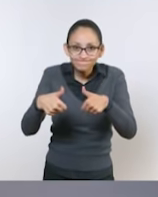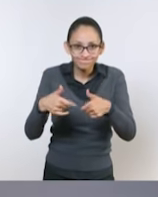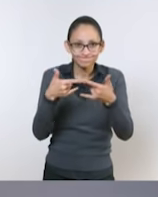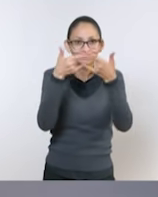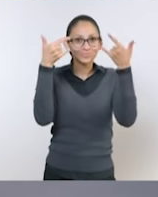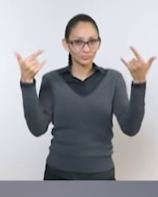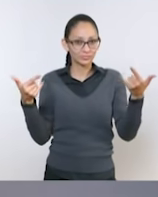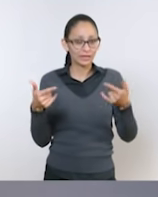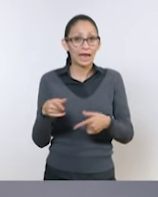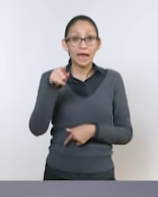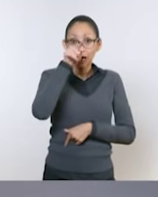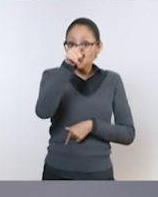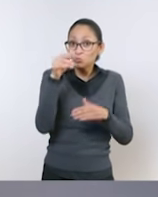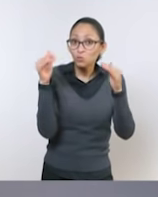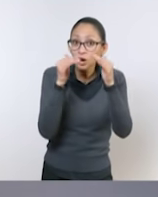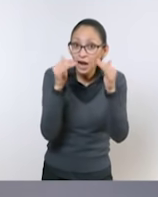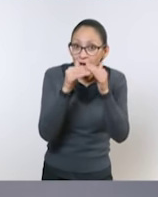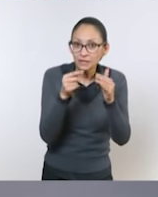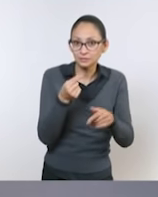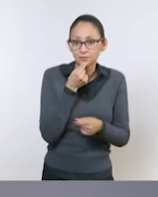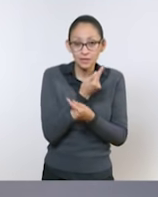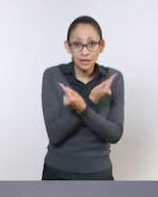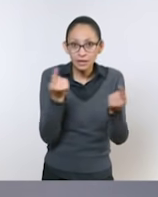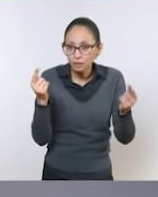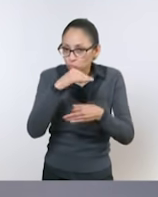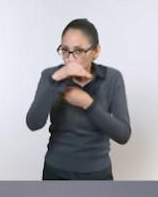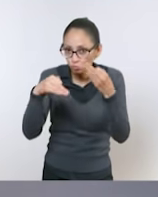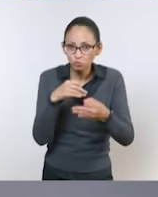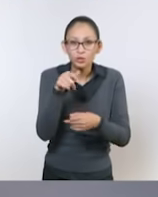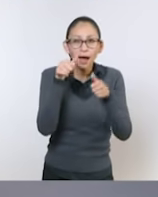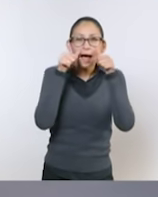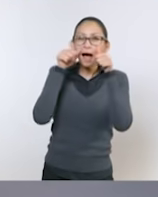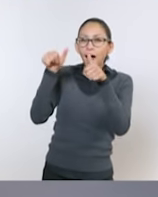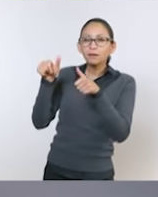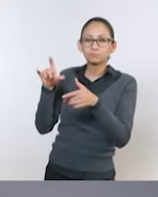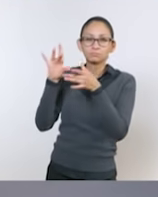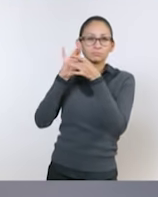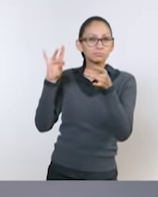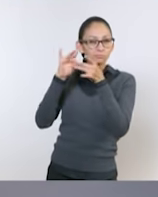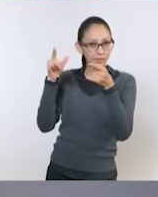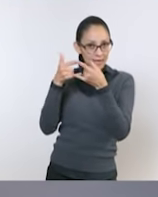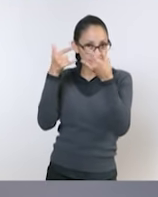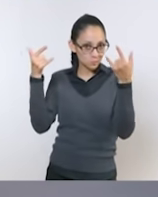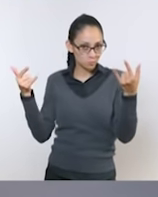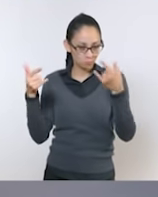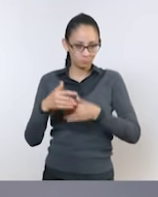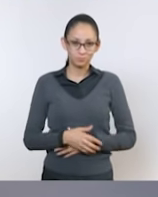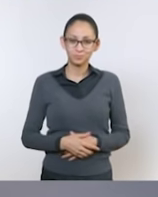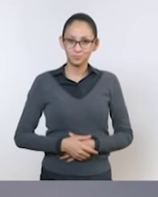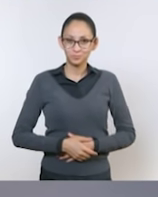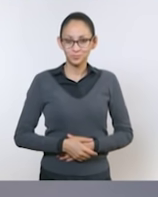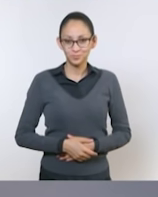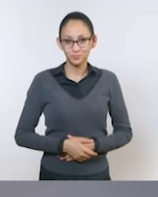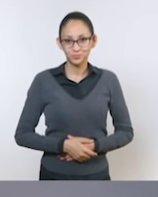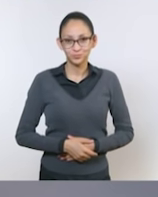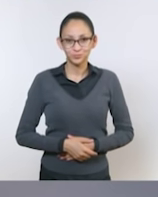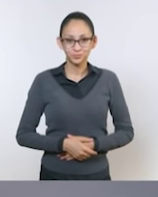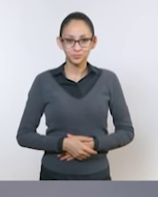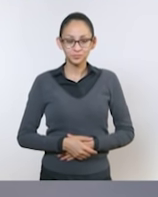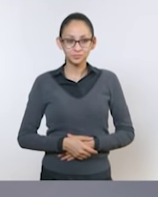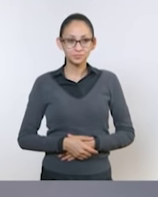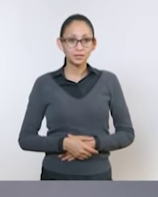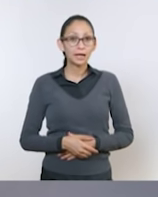para escuchar el cuento. Así que allá en casa, niñas y niños, pongan muchísima atención al cuento que nos contará la maestra.